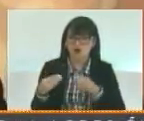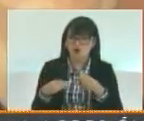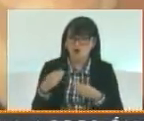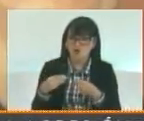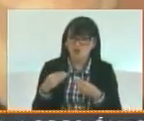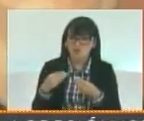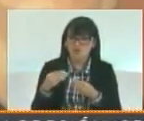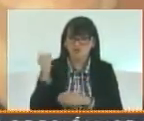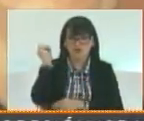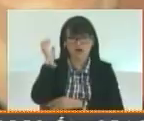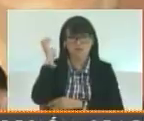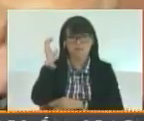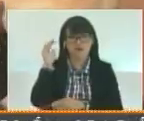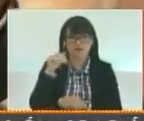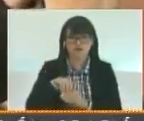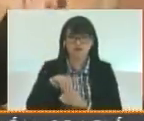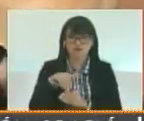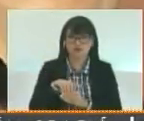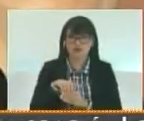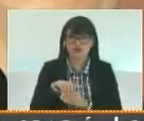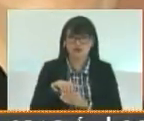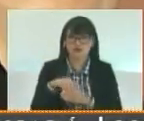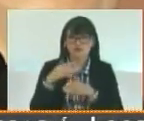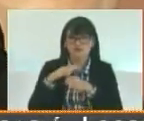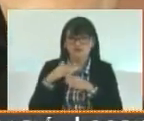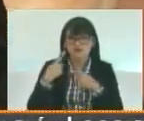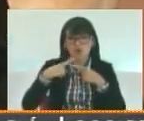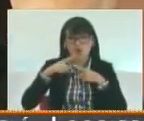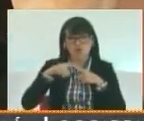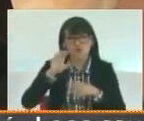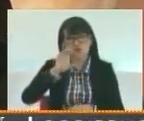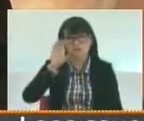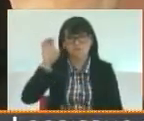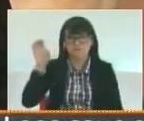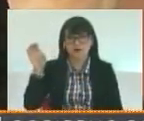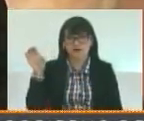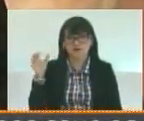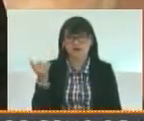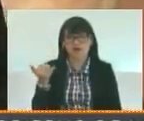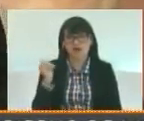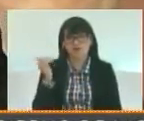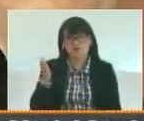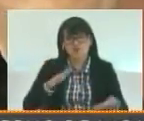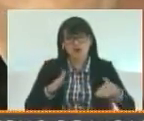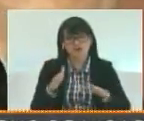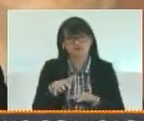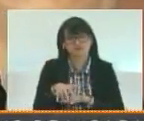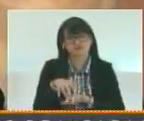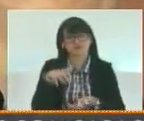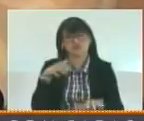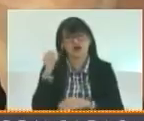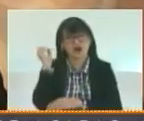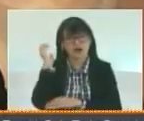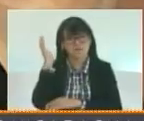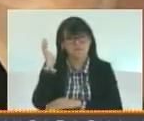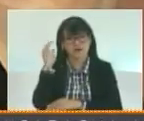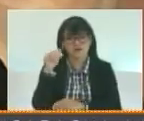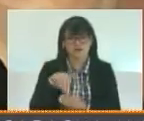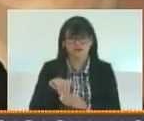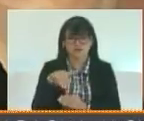la campaña electoral, a diferencia de otros países donde hay muertos por decenas durante las campañas